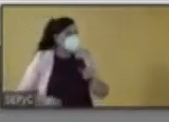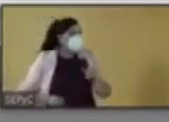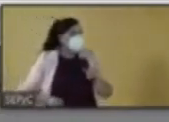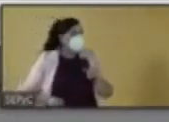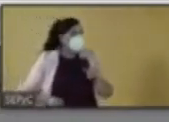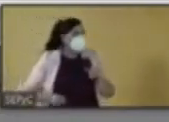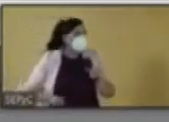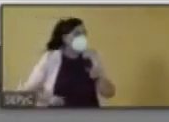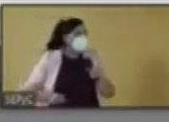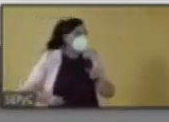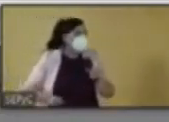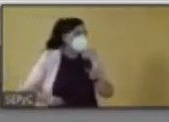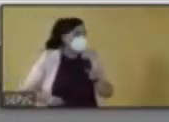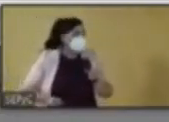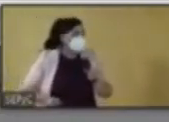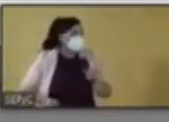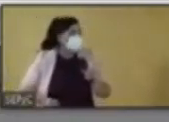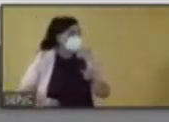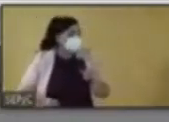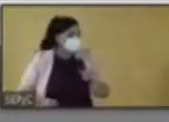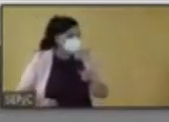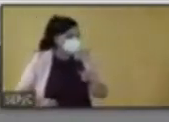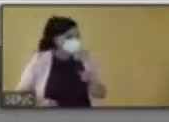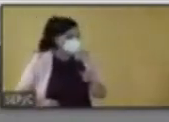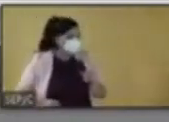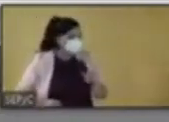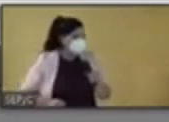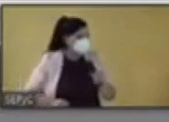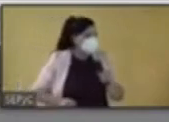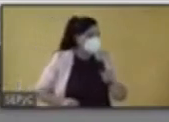Remuneración anual neta, en este apartado ponemos, por favor,